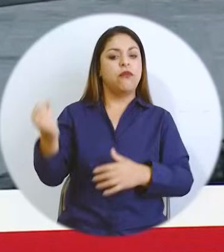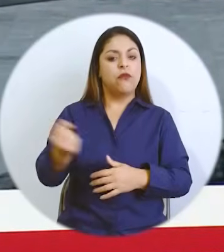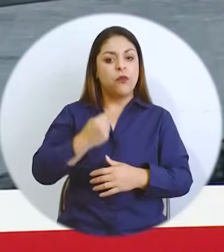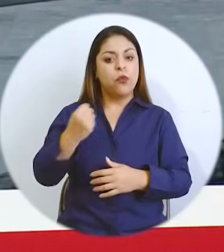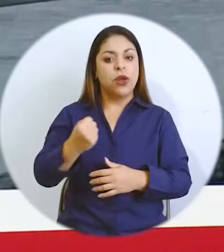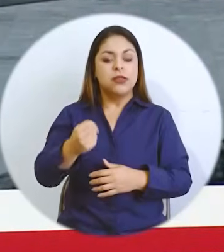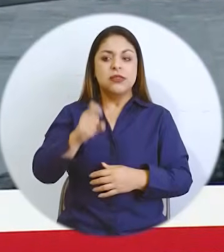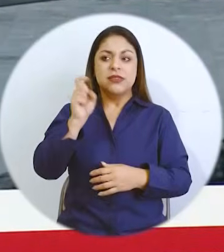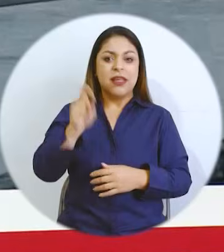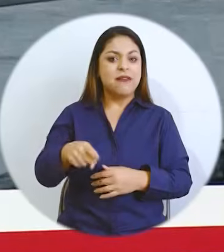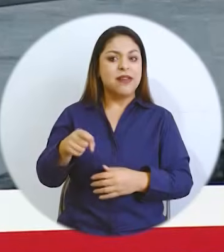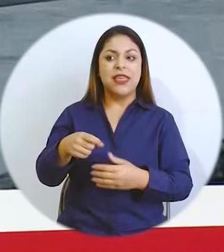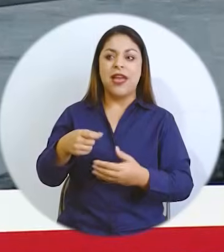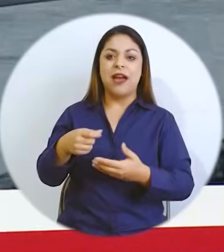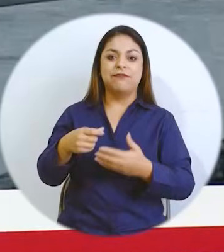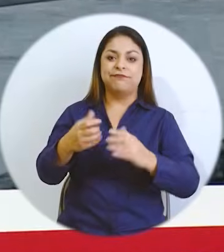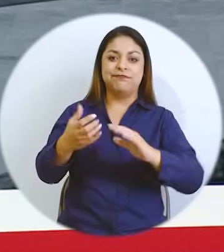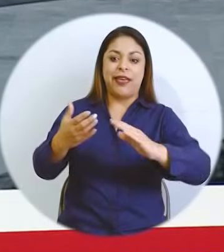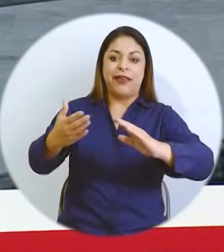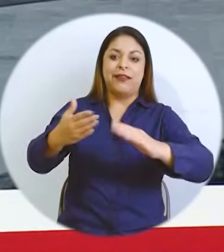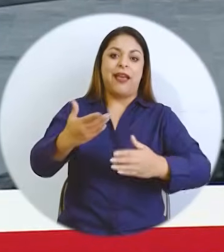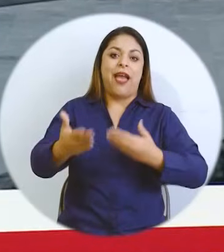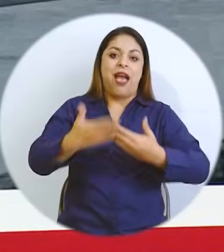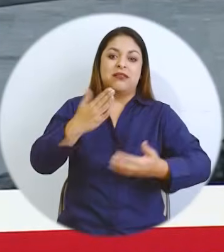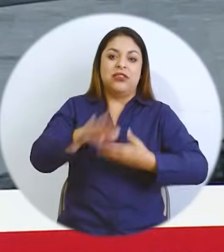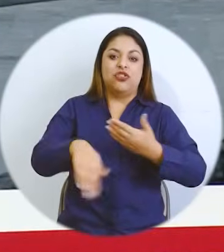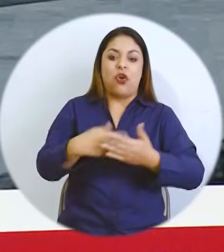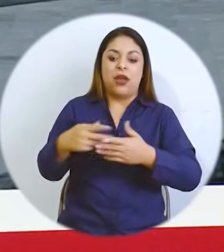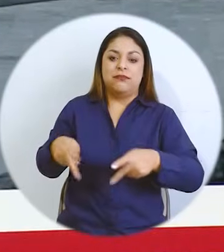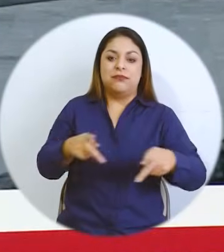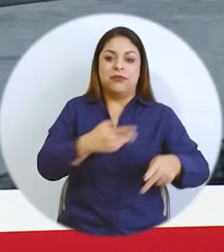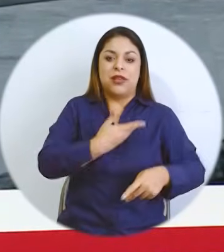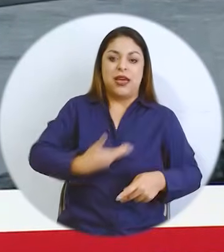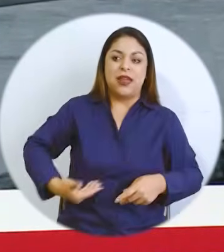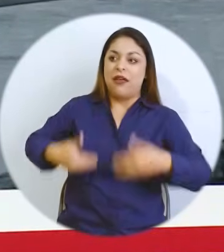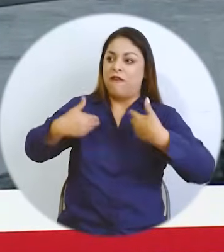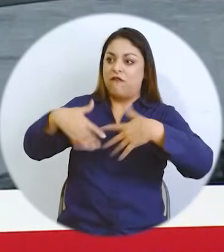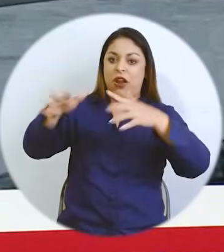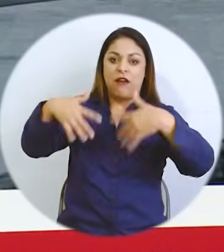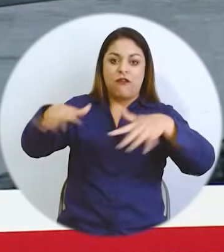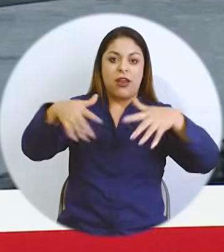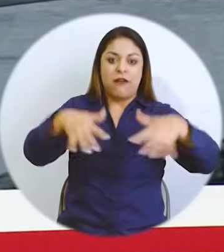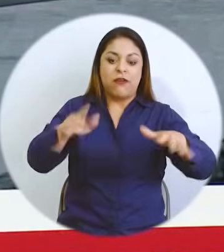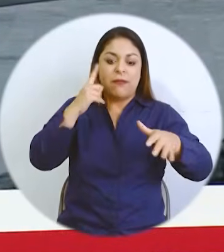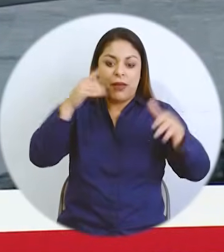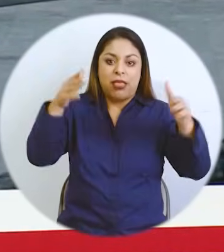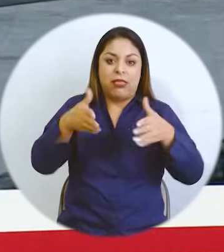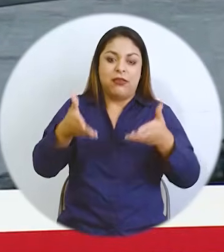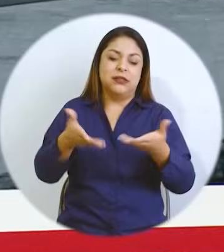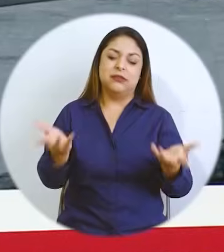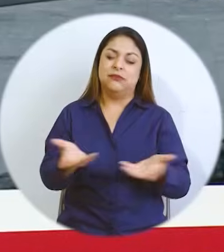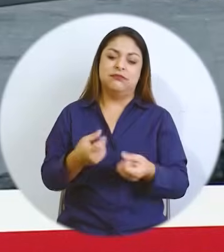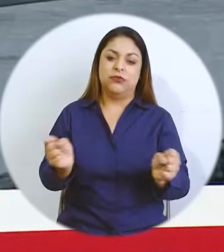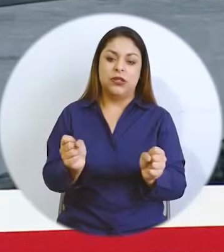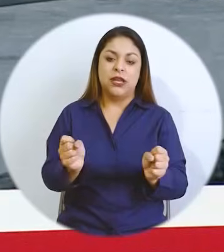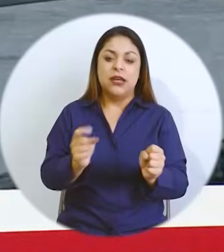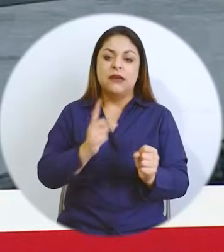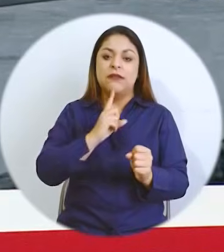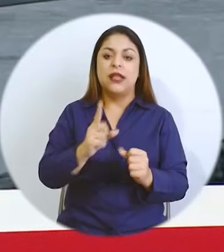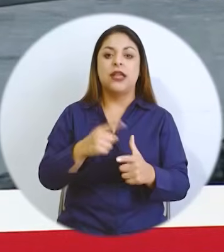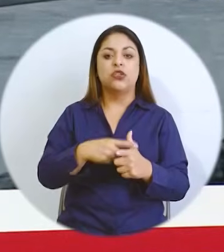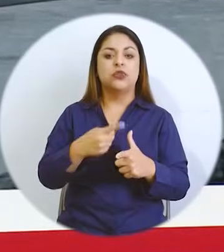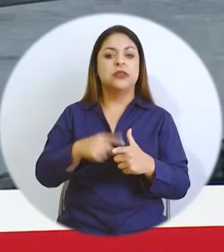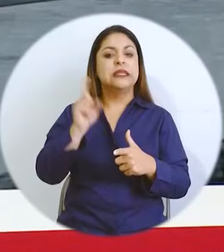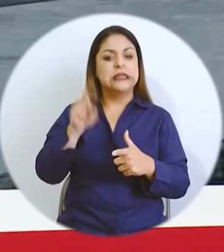tener restricciones muy fuertes, tendríamos que sacar a casi toda Heredia de Heredia para decir realmente que vamos a evitar. Entonces, hay